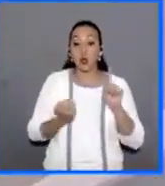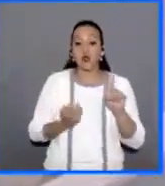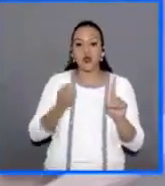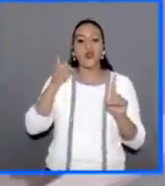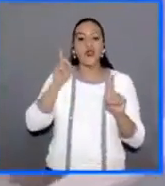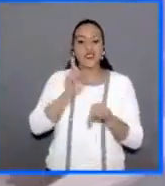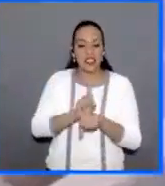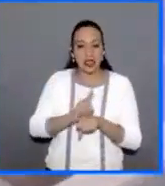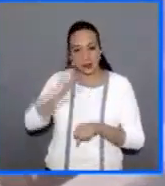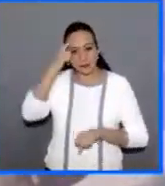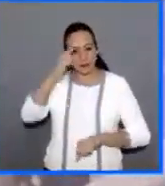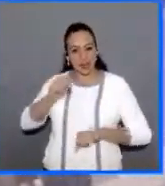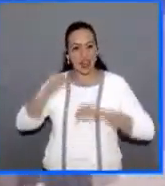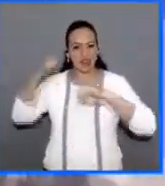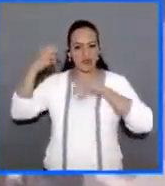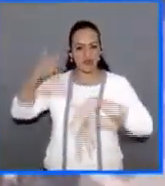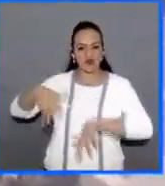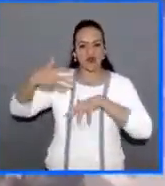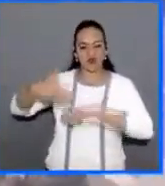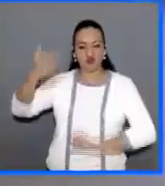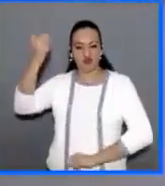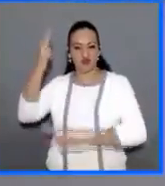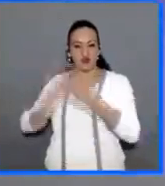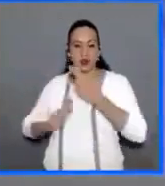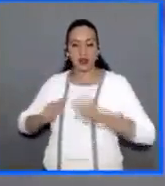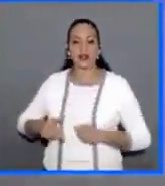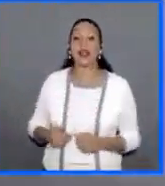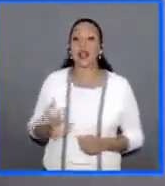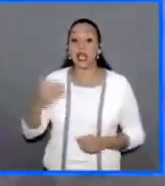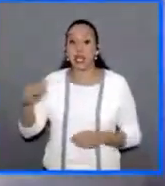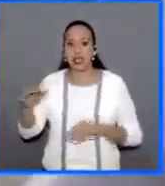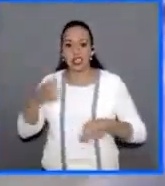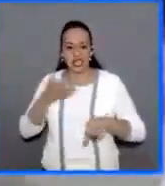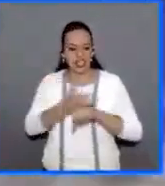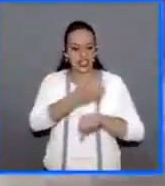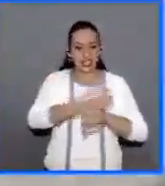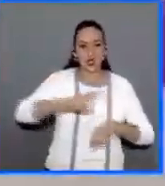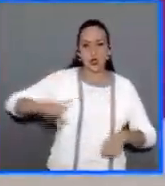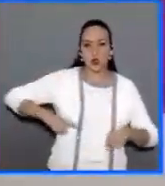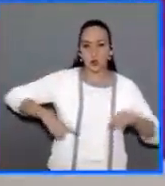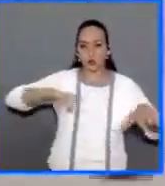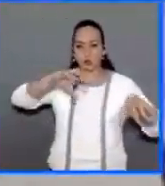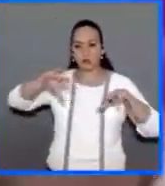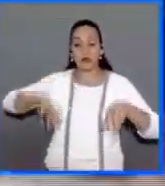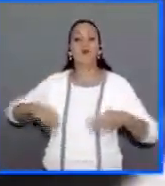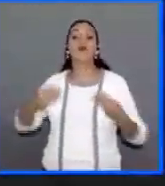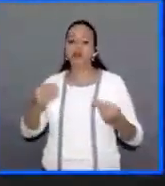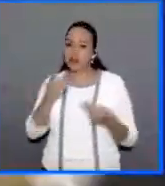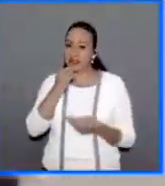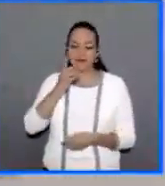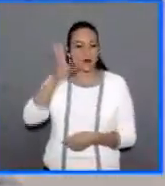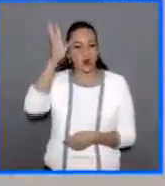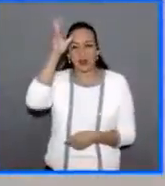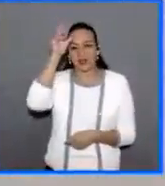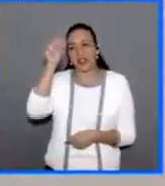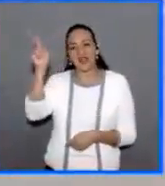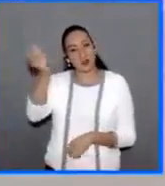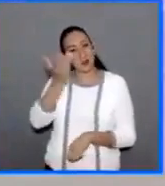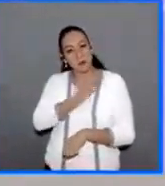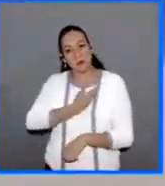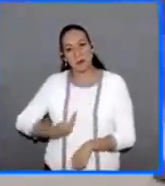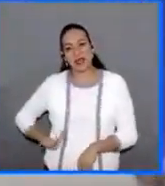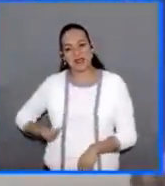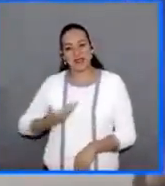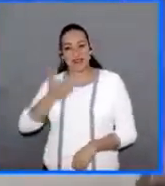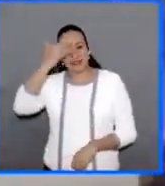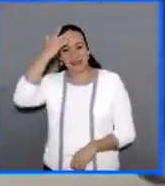50 protestas, 50 estados y un movimiento, será una protesta de rechazo a las medidas implementadas por el presidente Trump desde